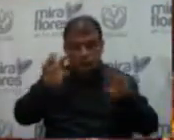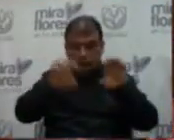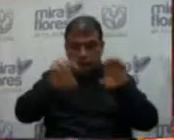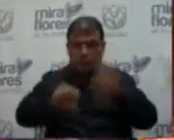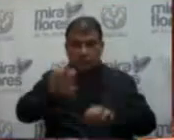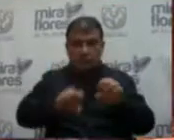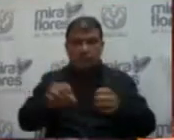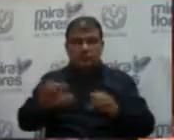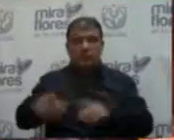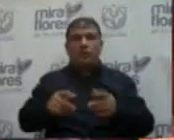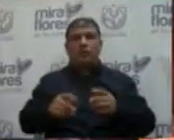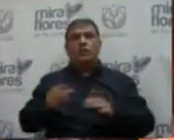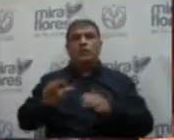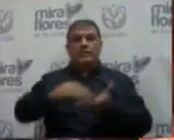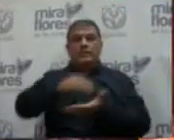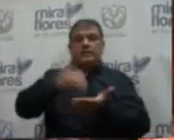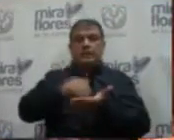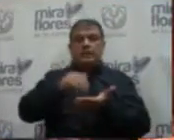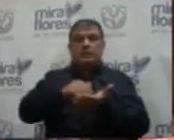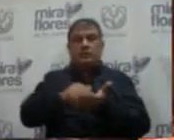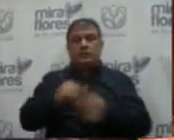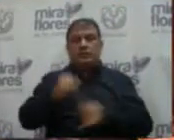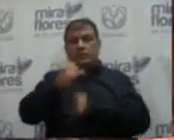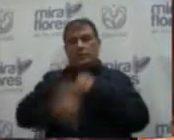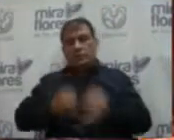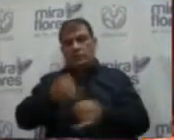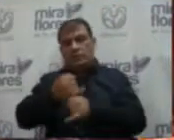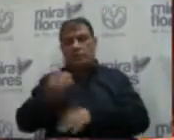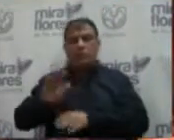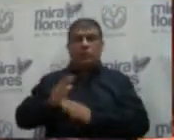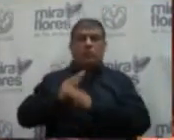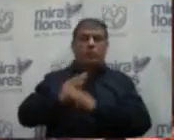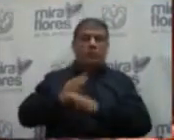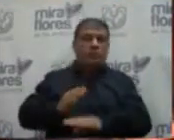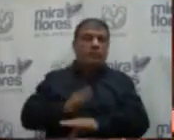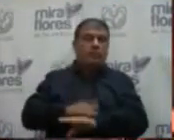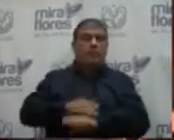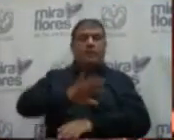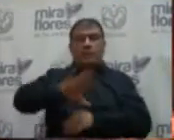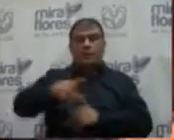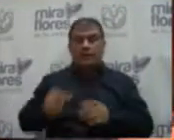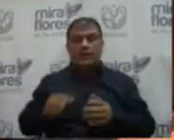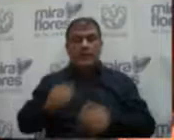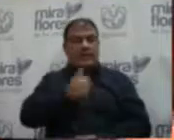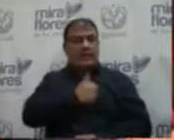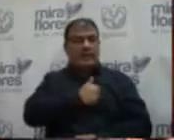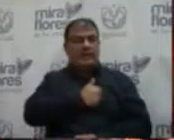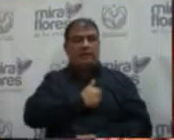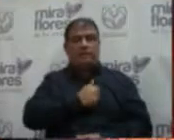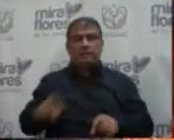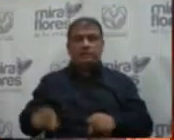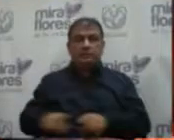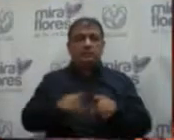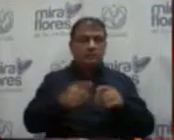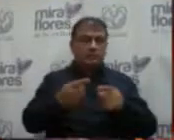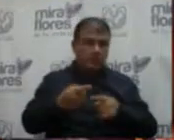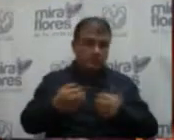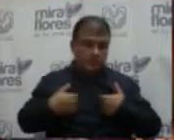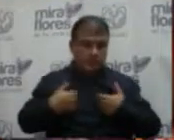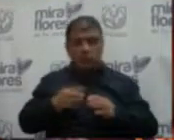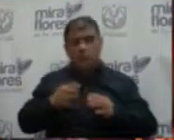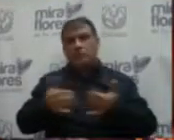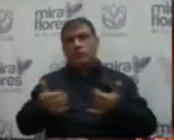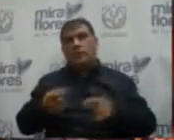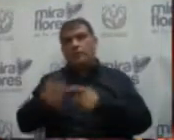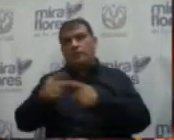Centro Internacional para la Prevención de la Criminalidad de Canadá. Además, tenemos otras